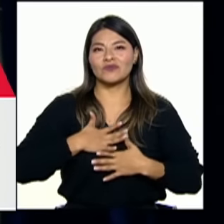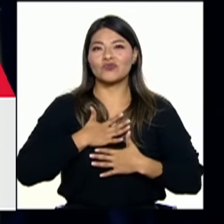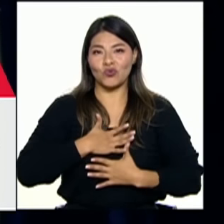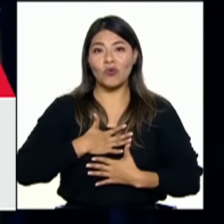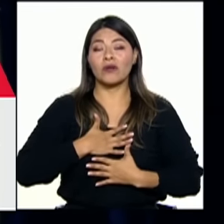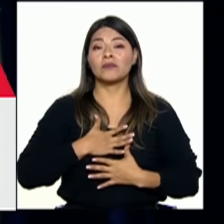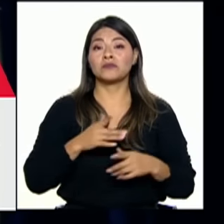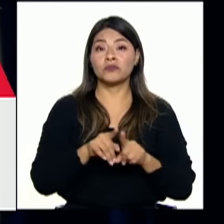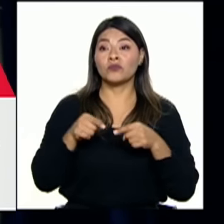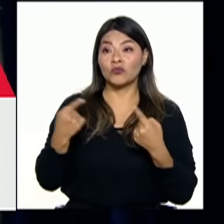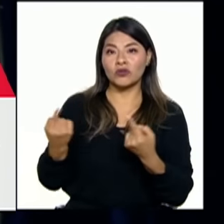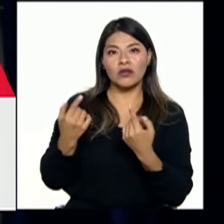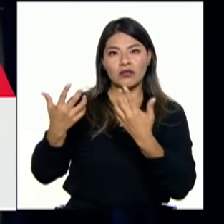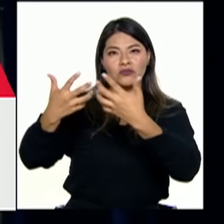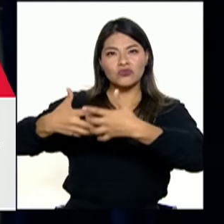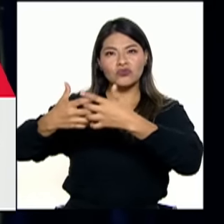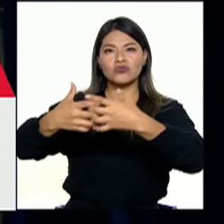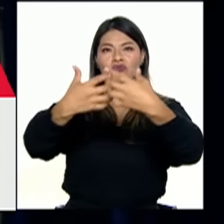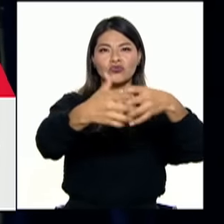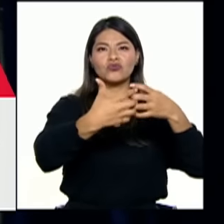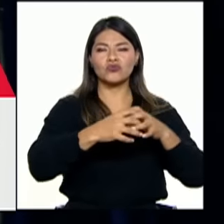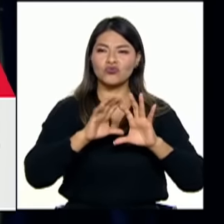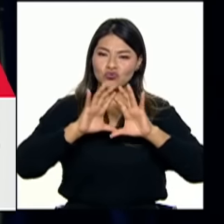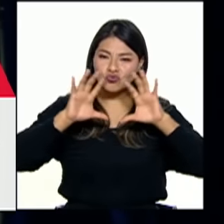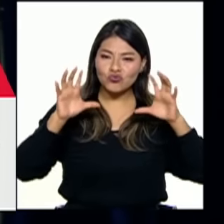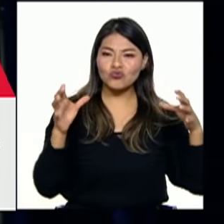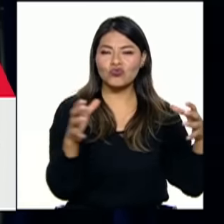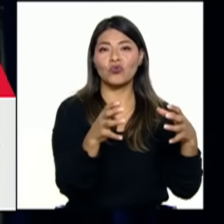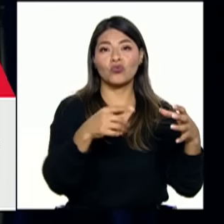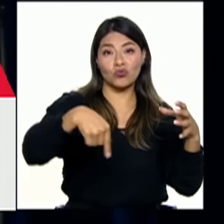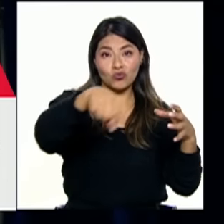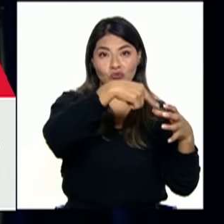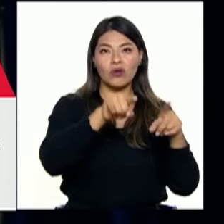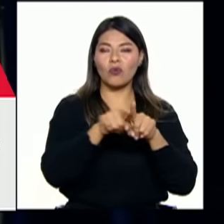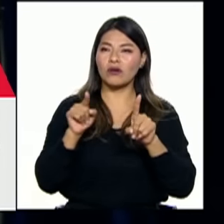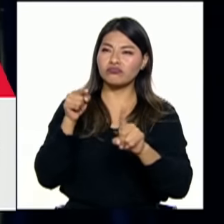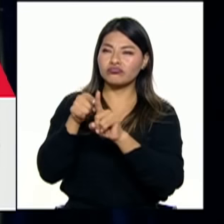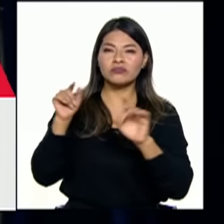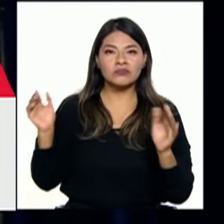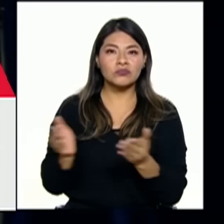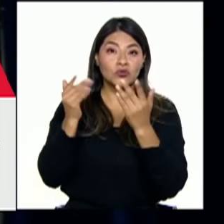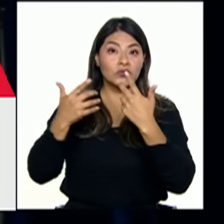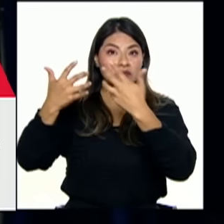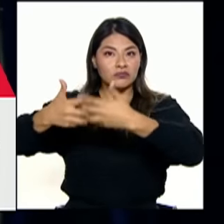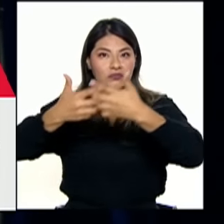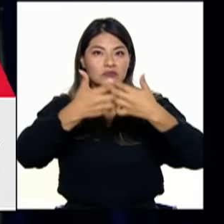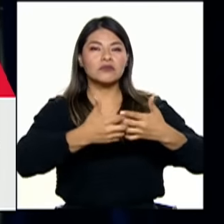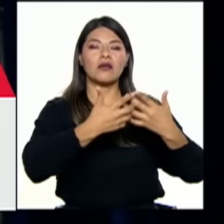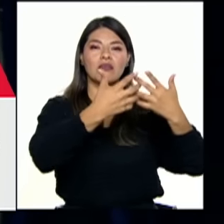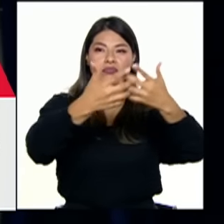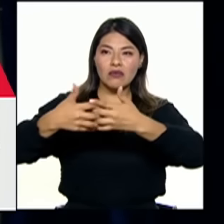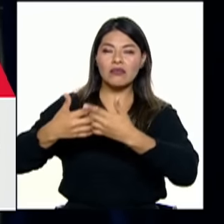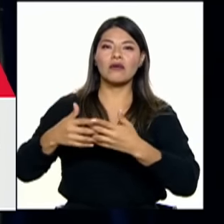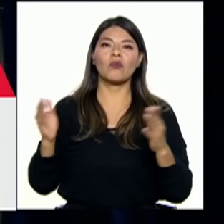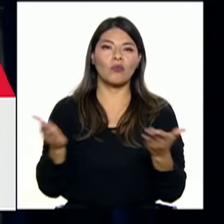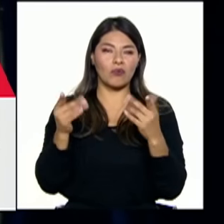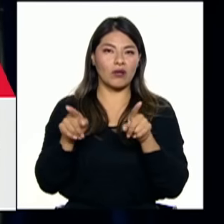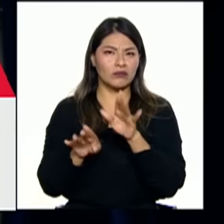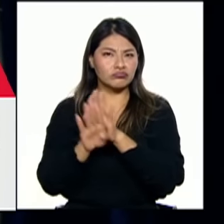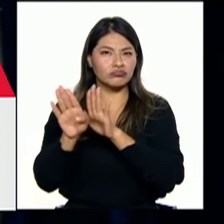Sociedad Nacional de Industrias es un gremio fundamental en la promoción del sector industrial y en la